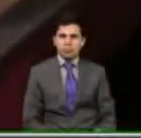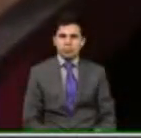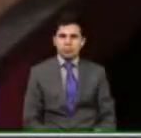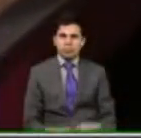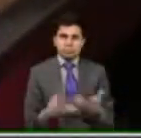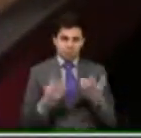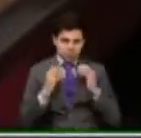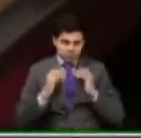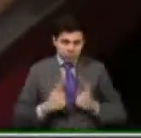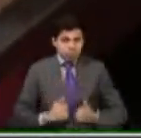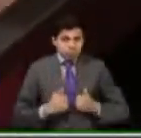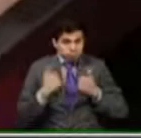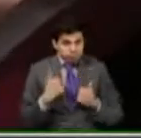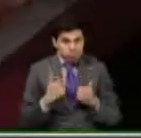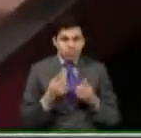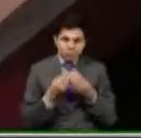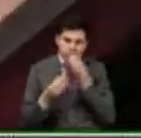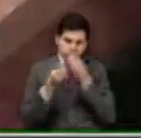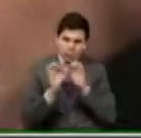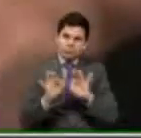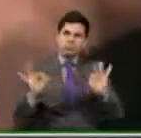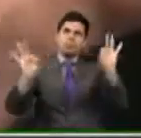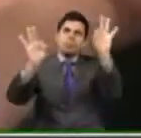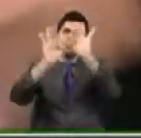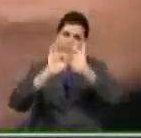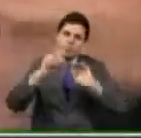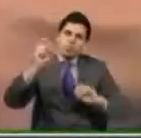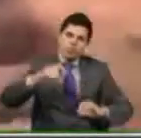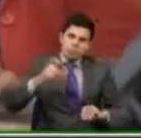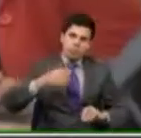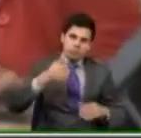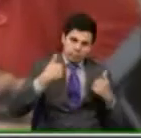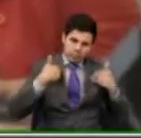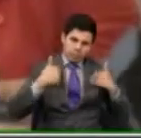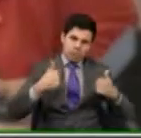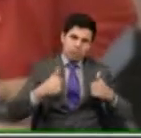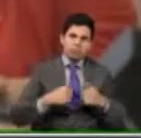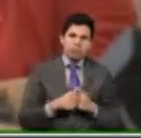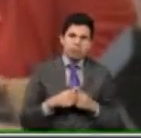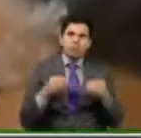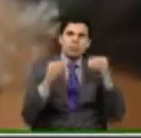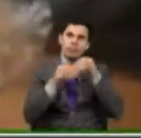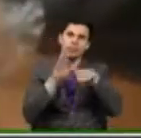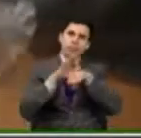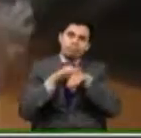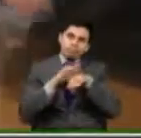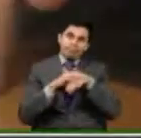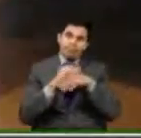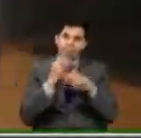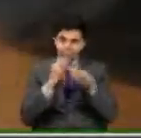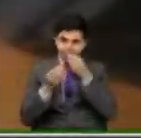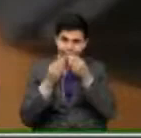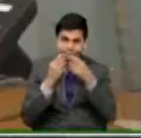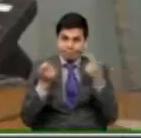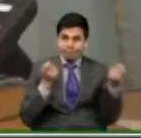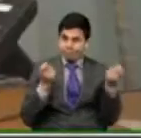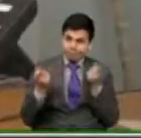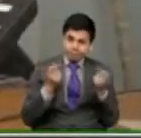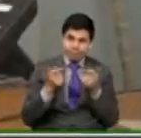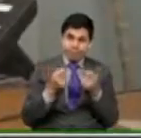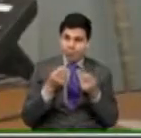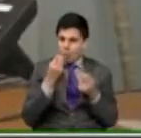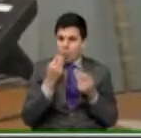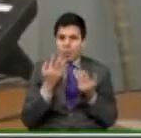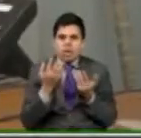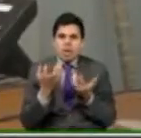mantenerse en forma, la alimentación adecuada es un aspecto importante. Sin embargo, sabemos lo difícil que puede ser controlar nuestros